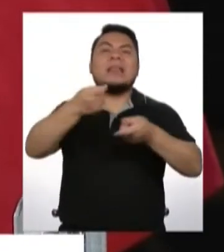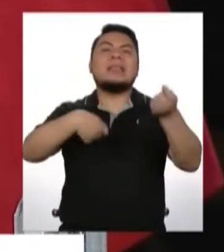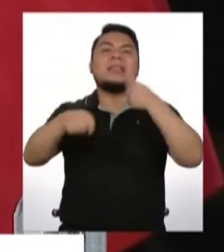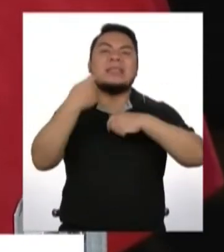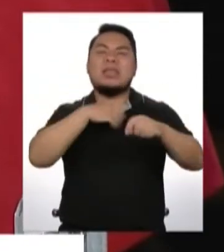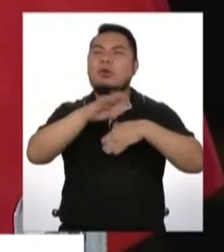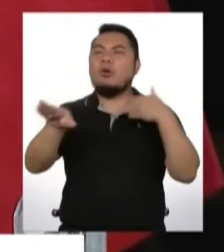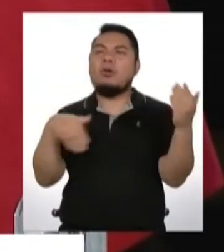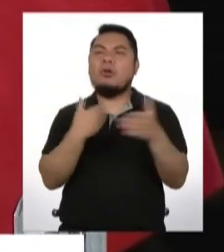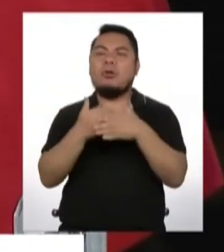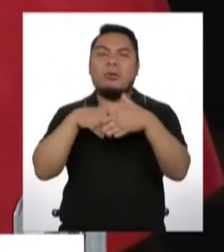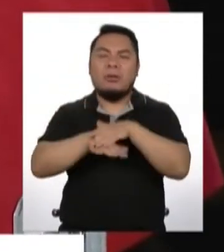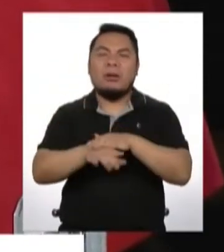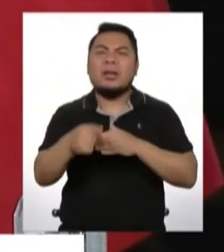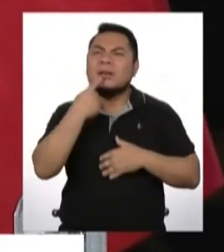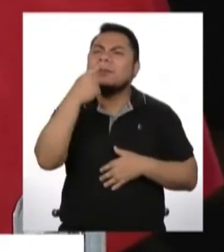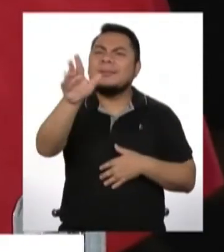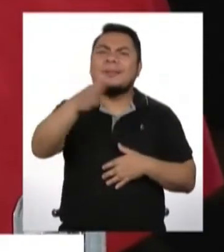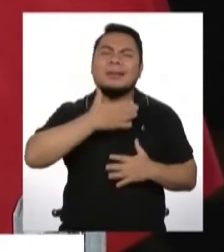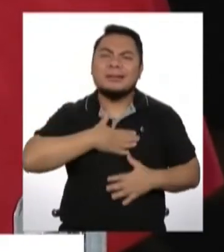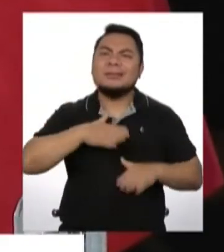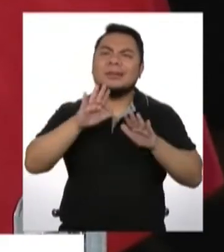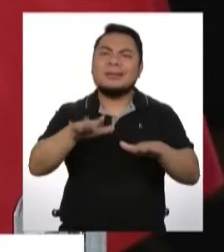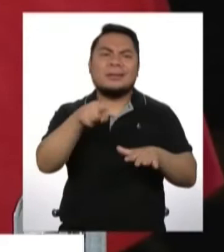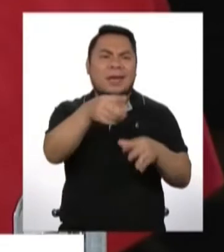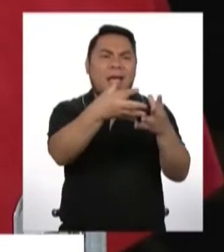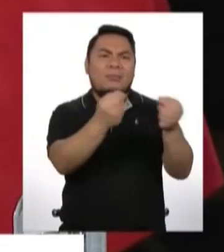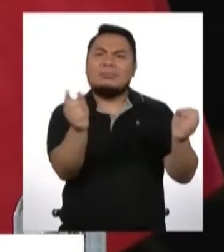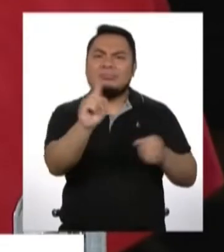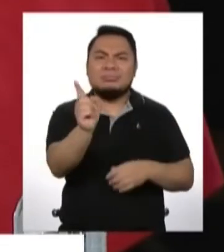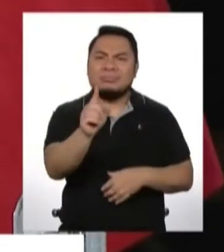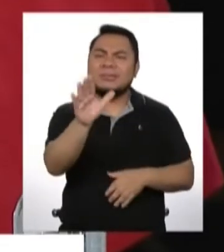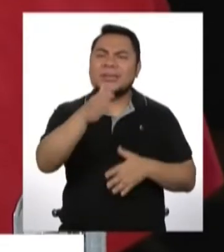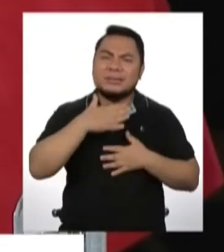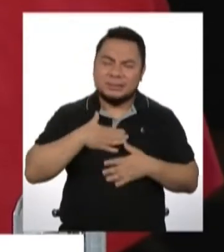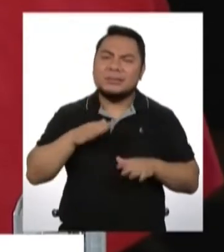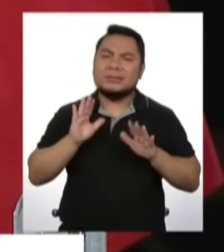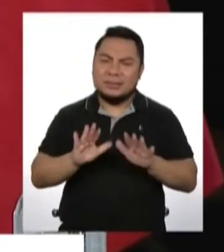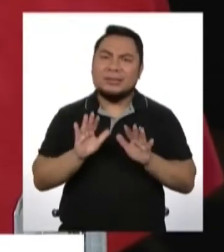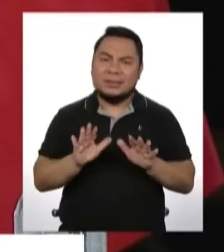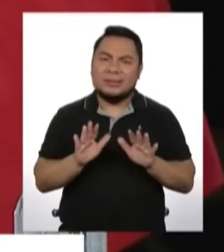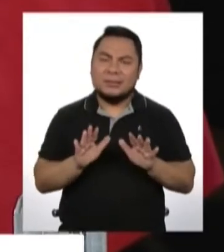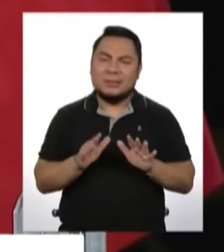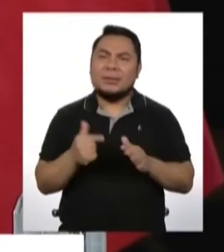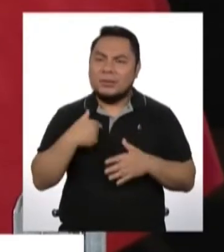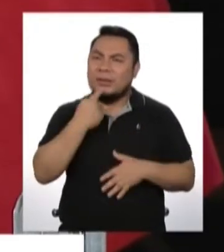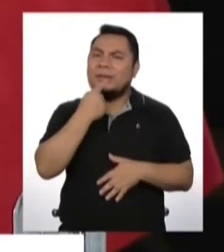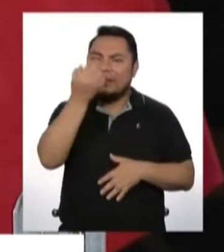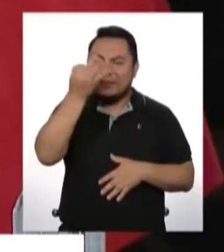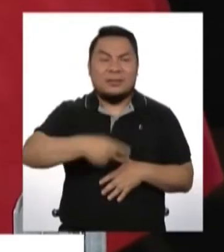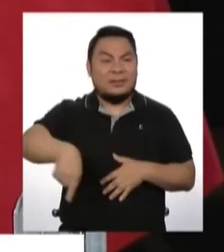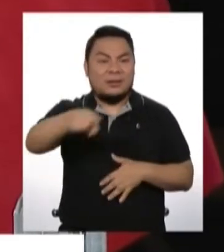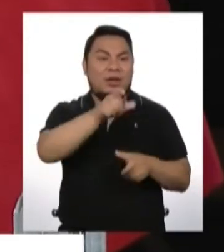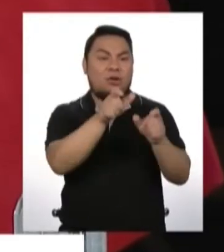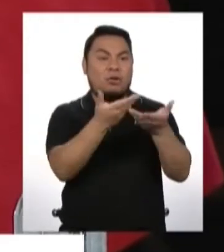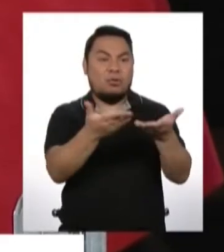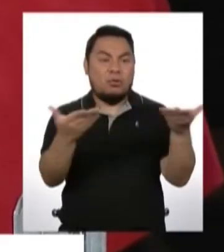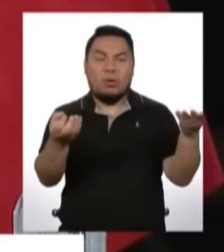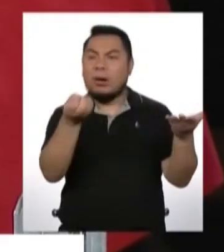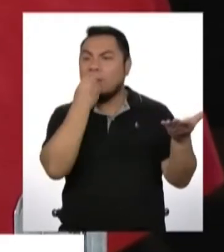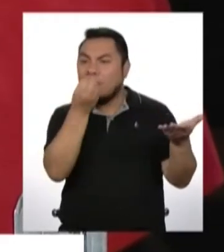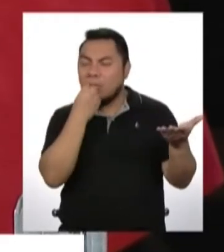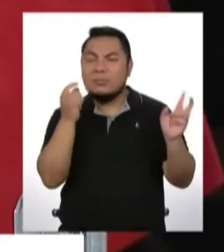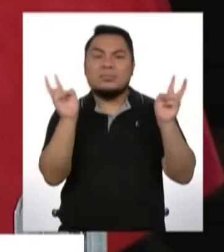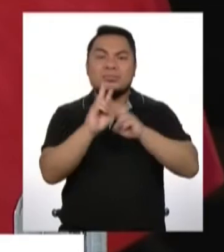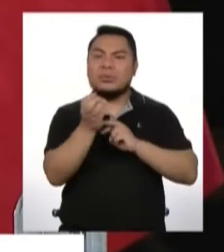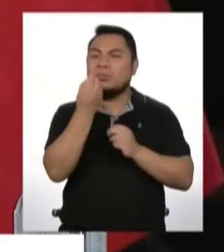comprando todo. Nosotros dijimos tranquilos. Les aseguramos que el abastecimiento de productos